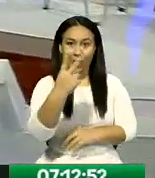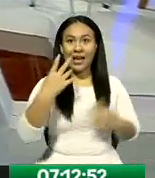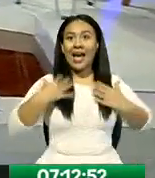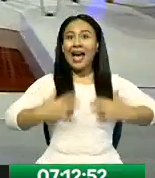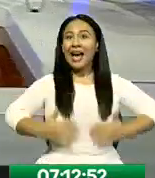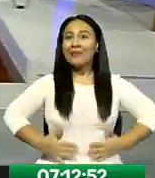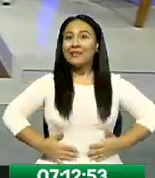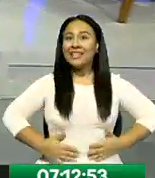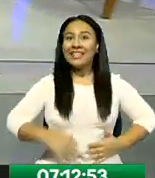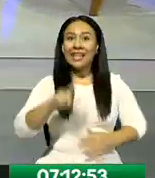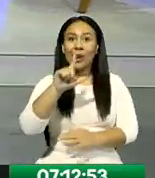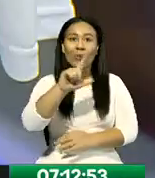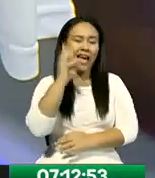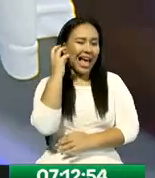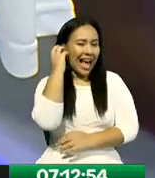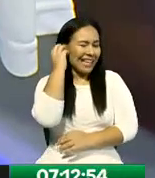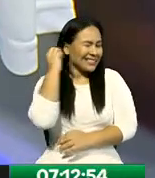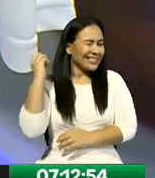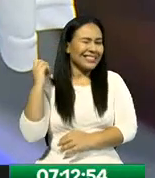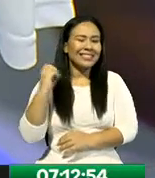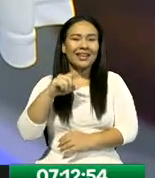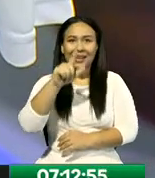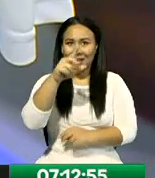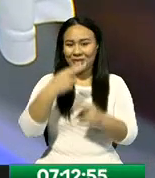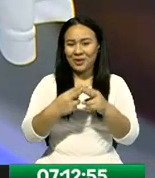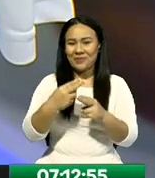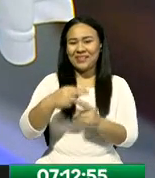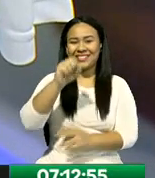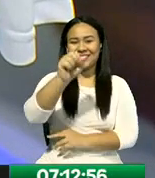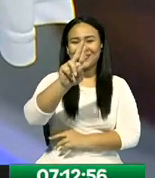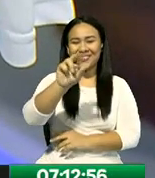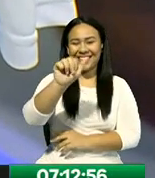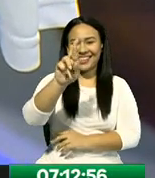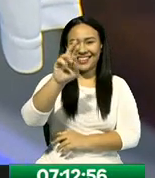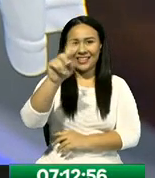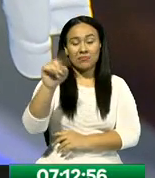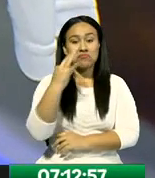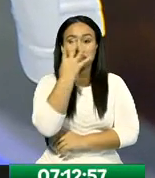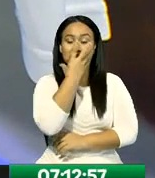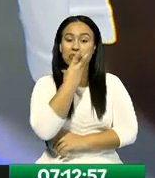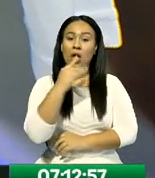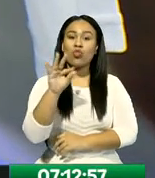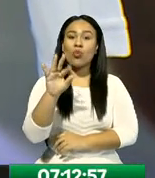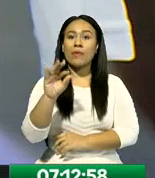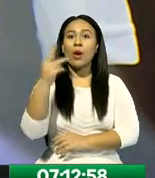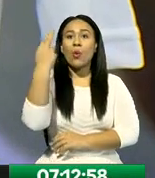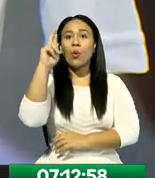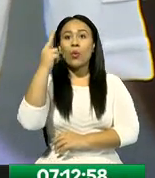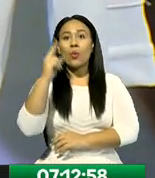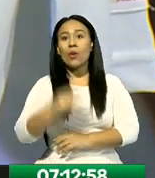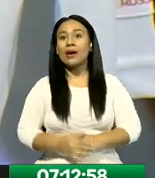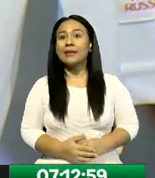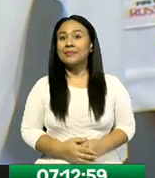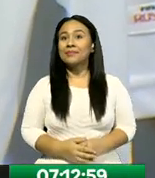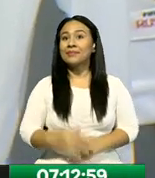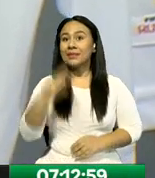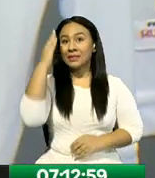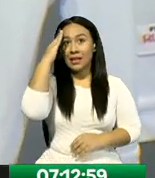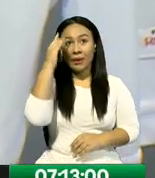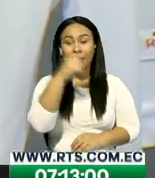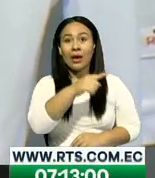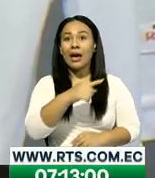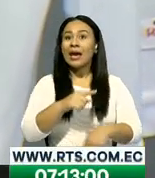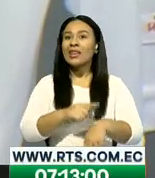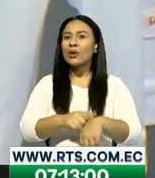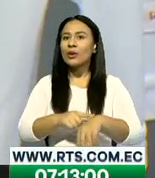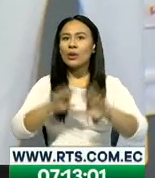Suárez, el Mordelón, la número 9, ahí la tenemos. Oigan, está increíble de la selección uruguaya. Y es que recordemos que Uruguay se enfrenta a las